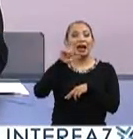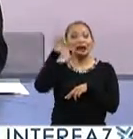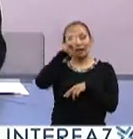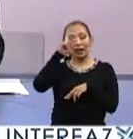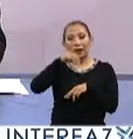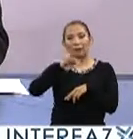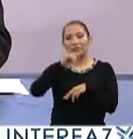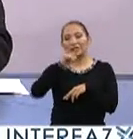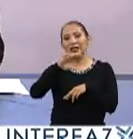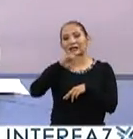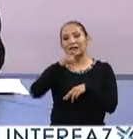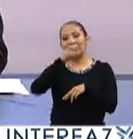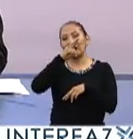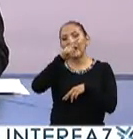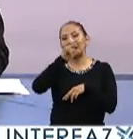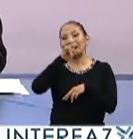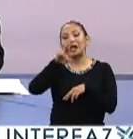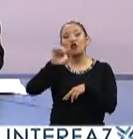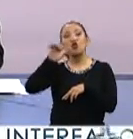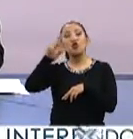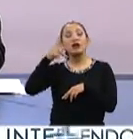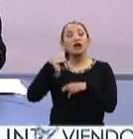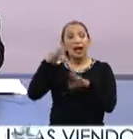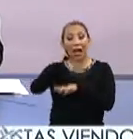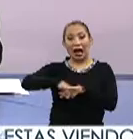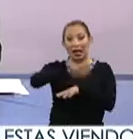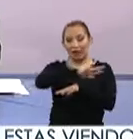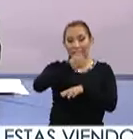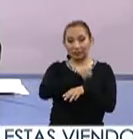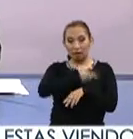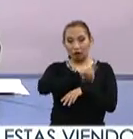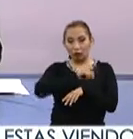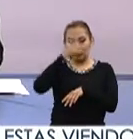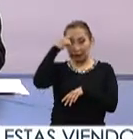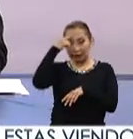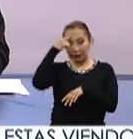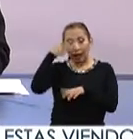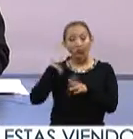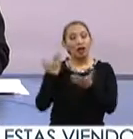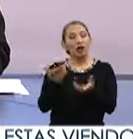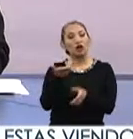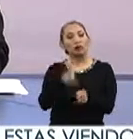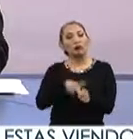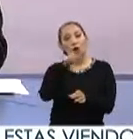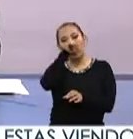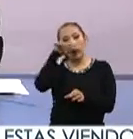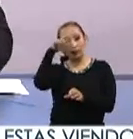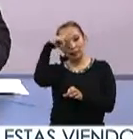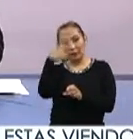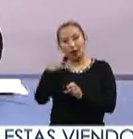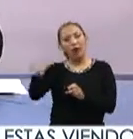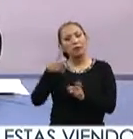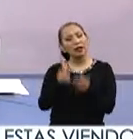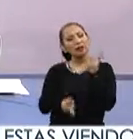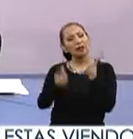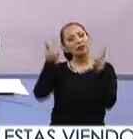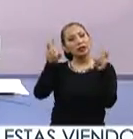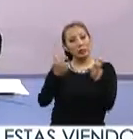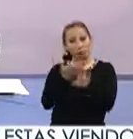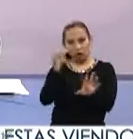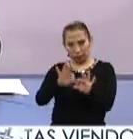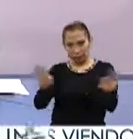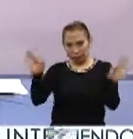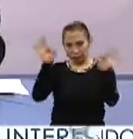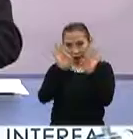psicología Michelle Charlier-Curie, jefa de la unidad de salud mental del Hospital Juárez de México, con quien hablaremos de temas pues,